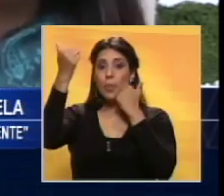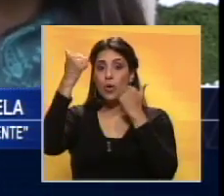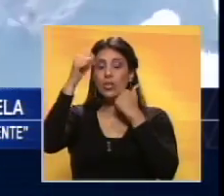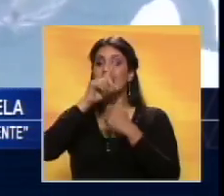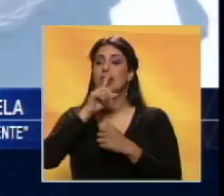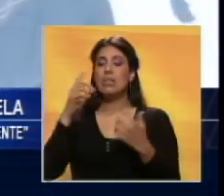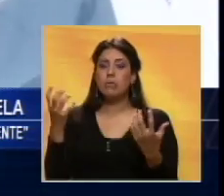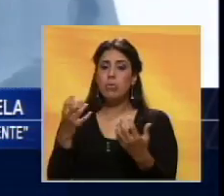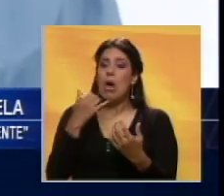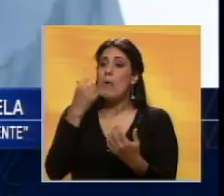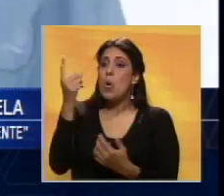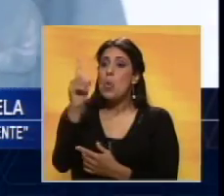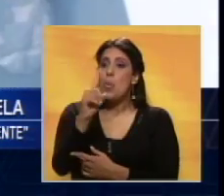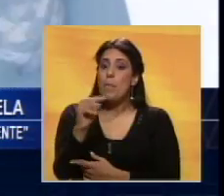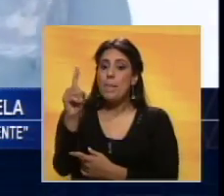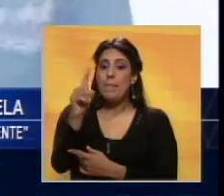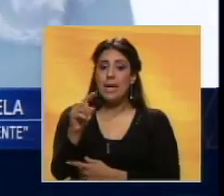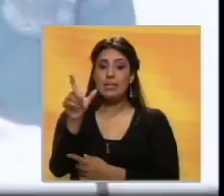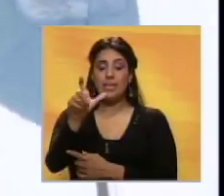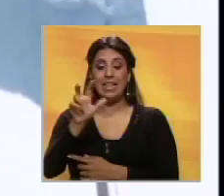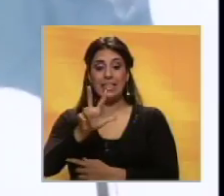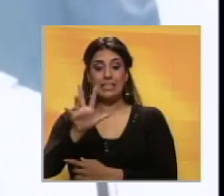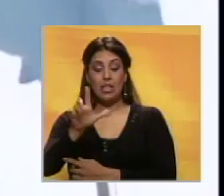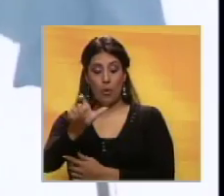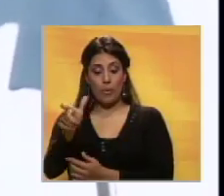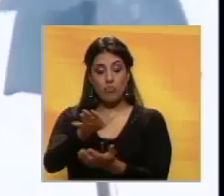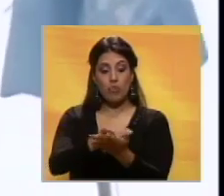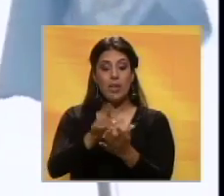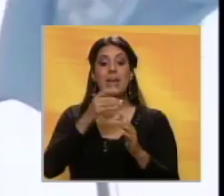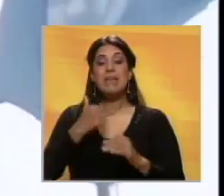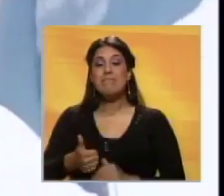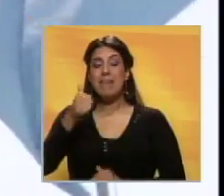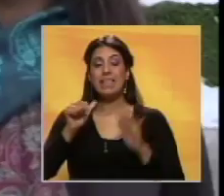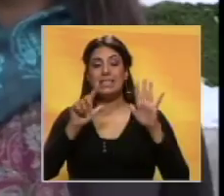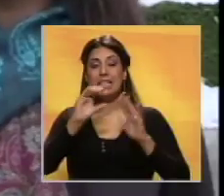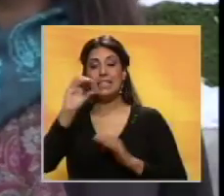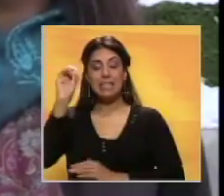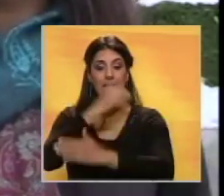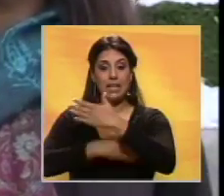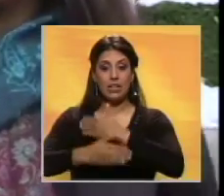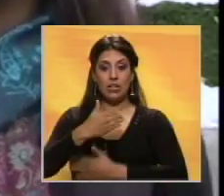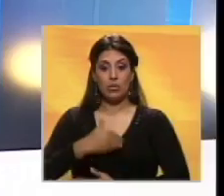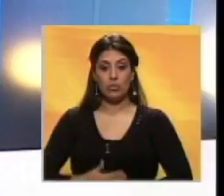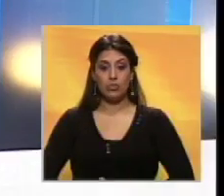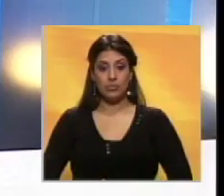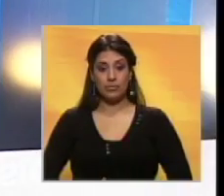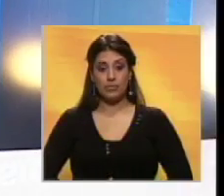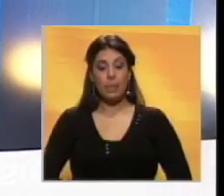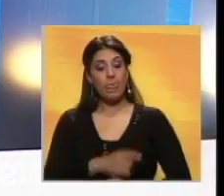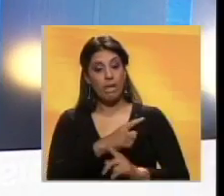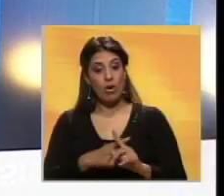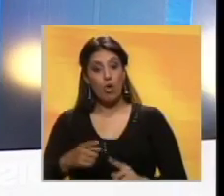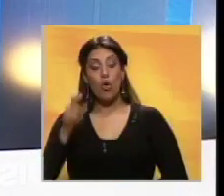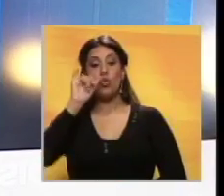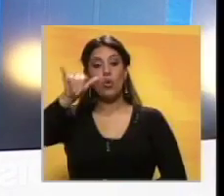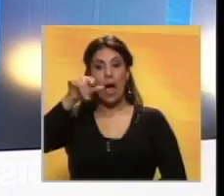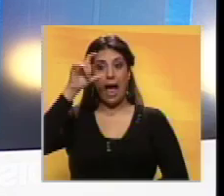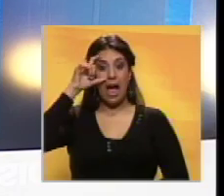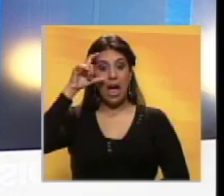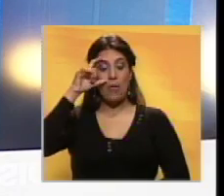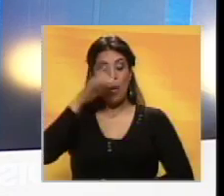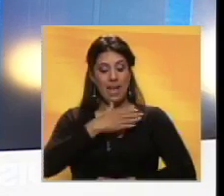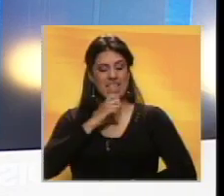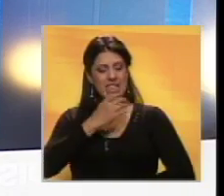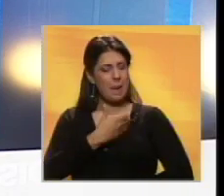ya más de un mes y que han dejado 35 muertos y más de 700 heridos. Elías Jaua, presidente